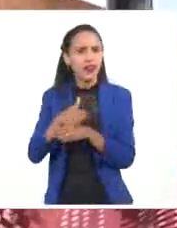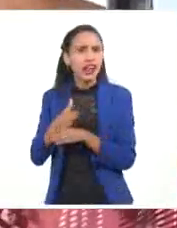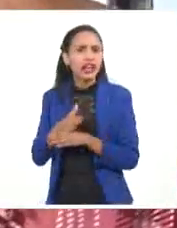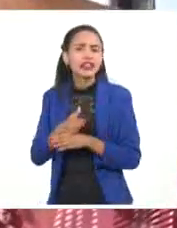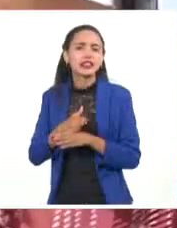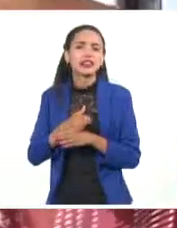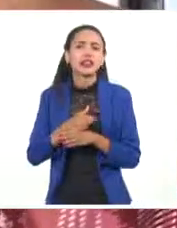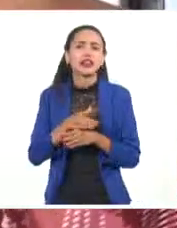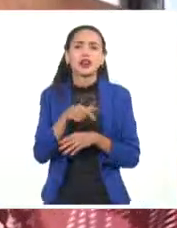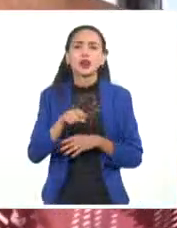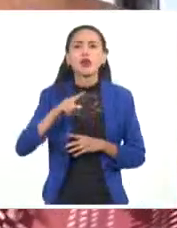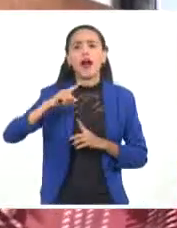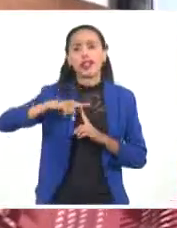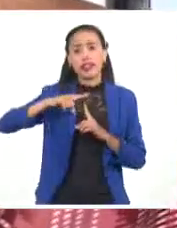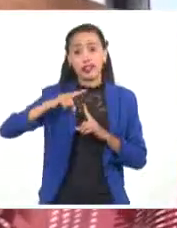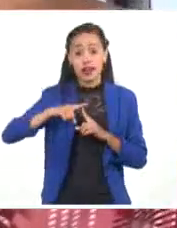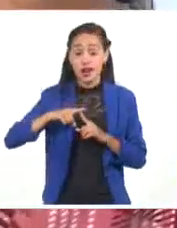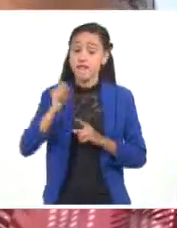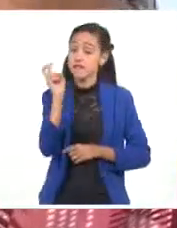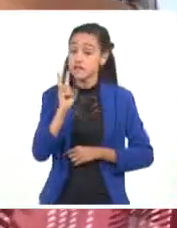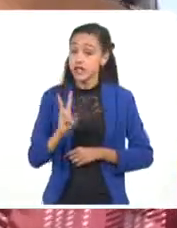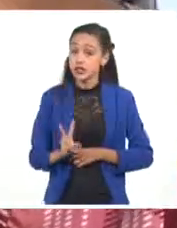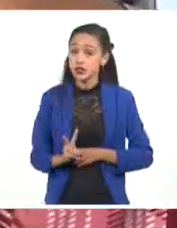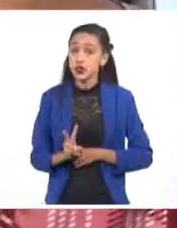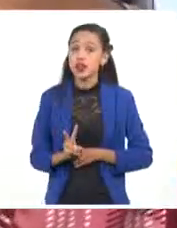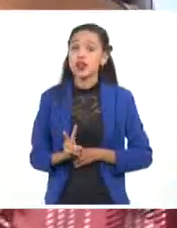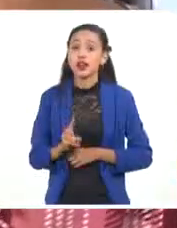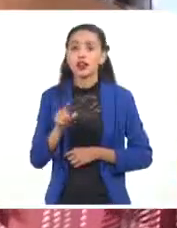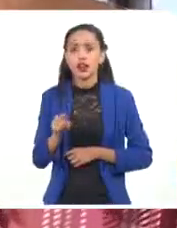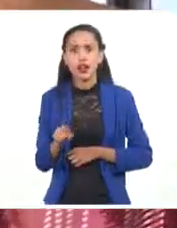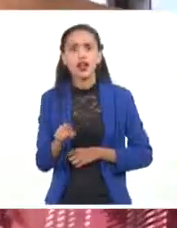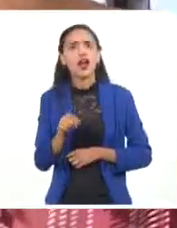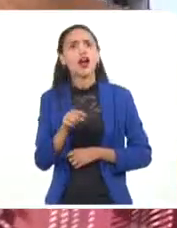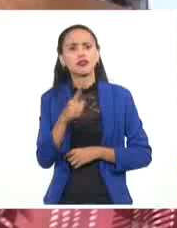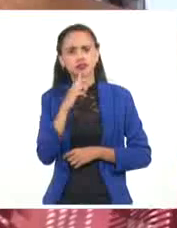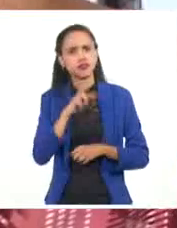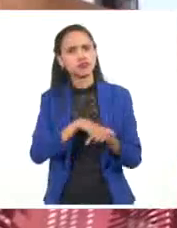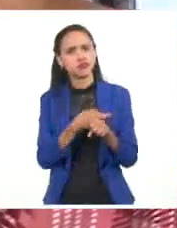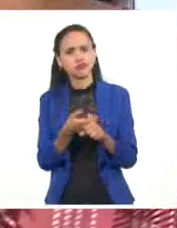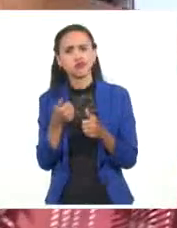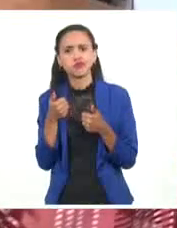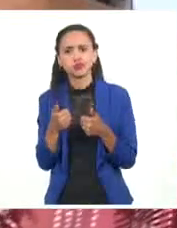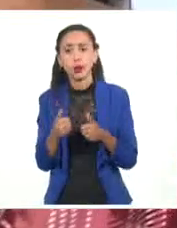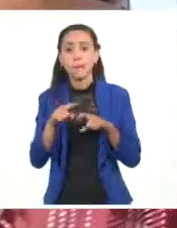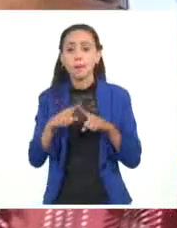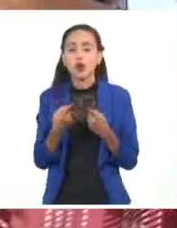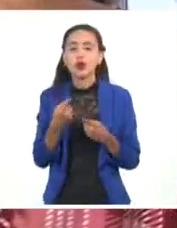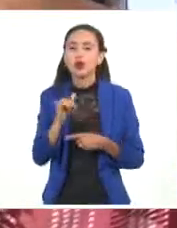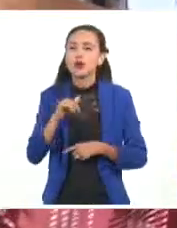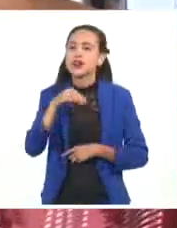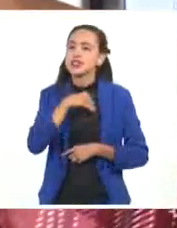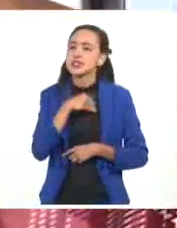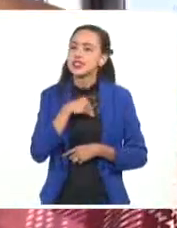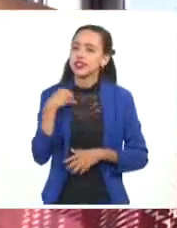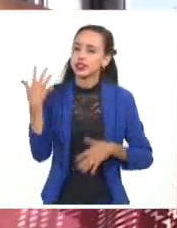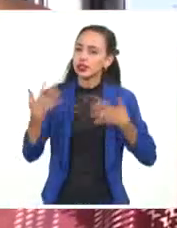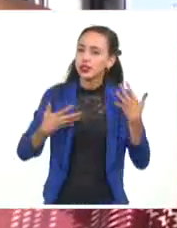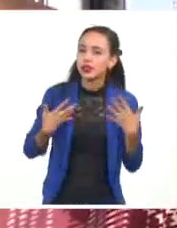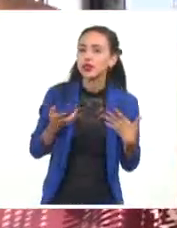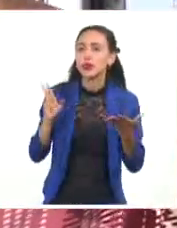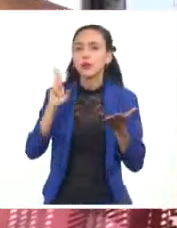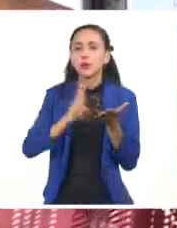en el hermano pueblo de Venezuela está muy bien representada porque sienten el orgullo de ser